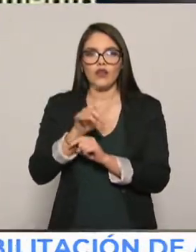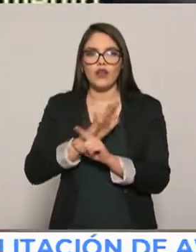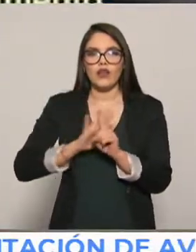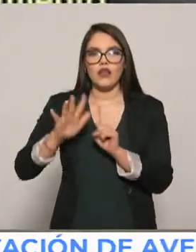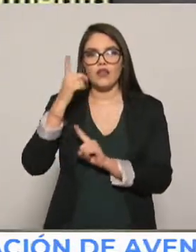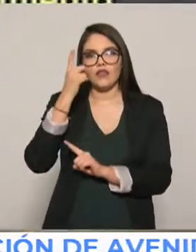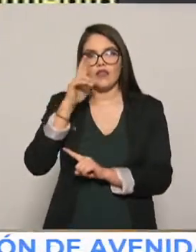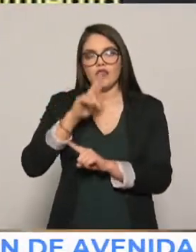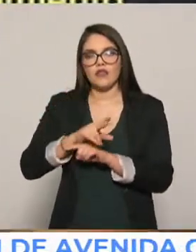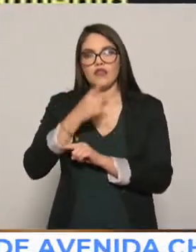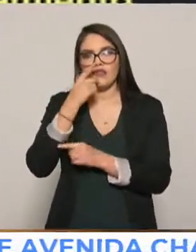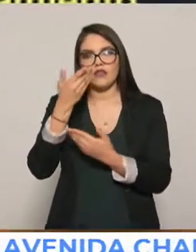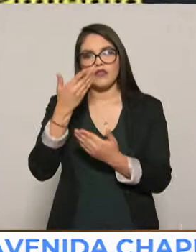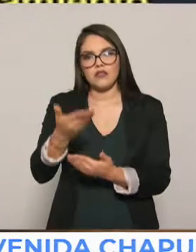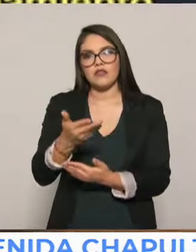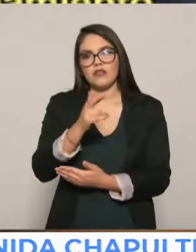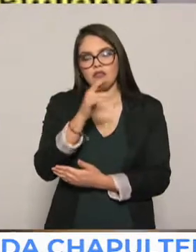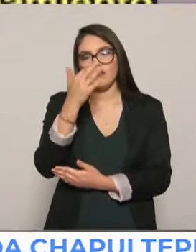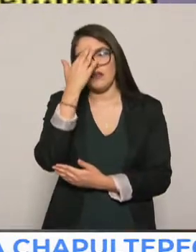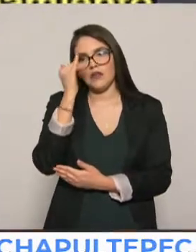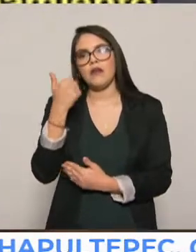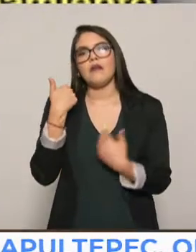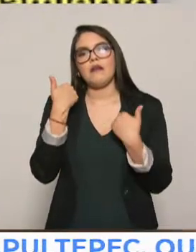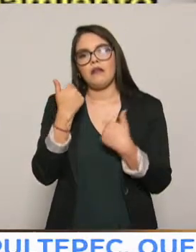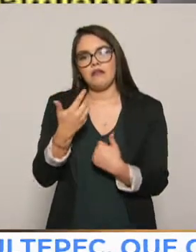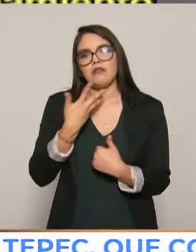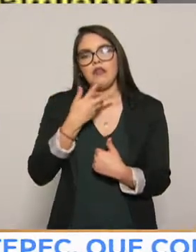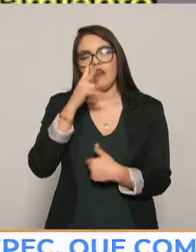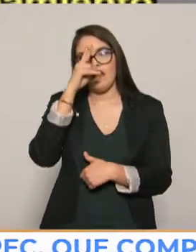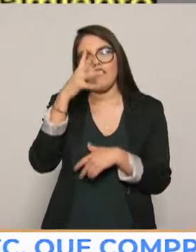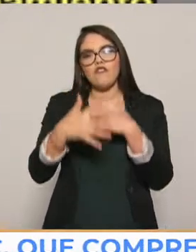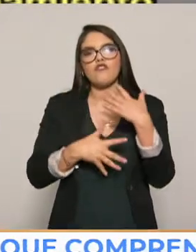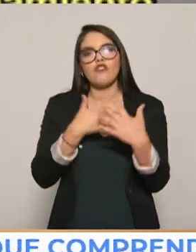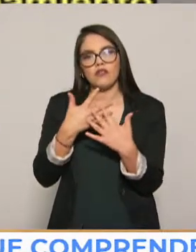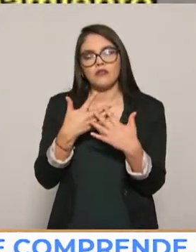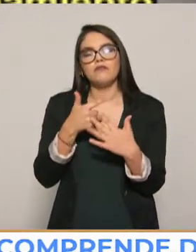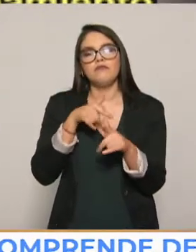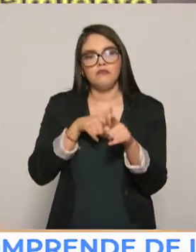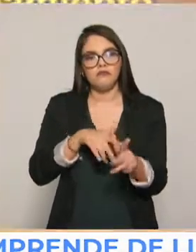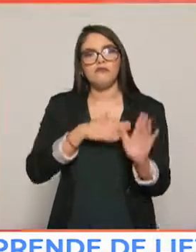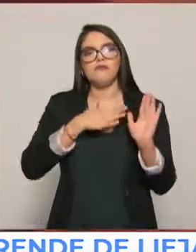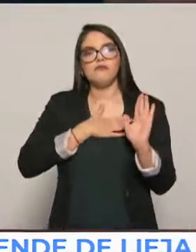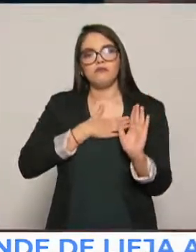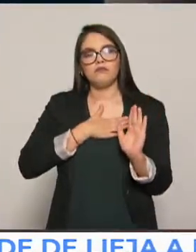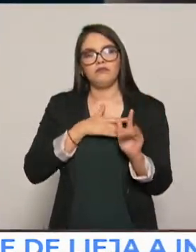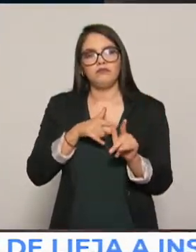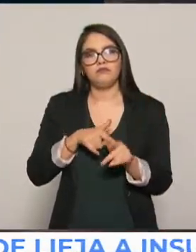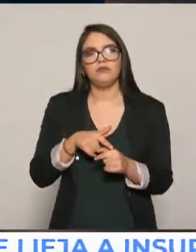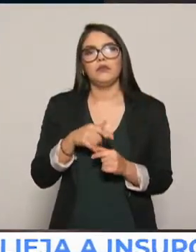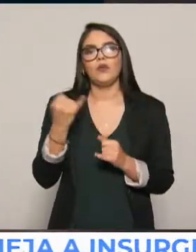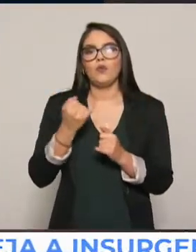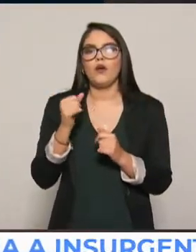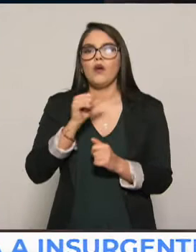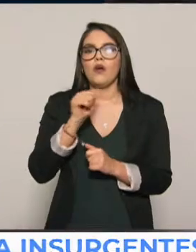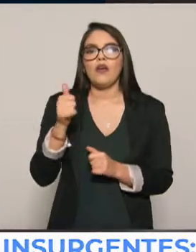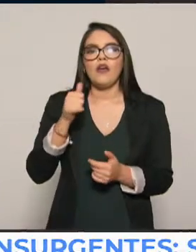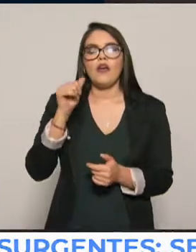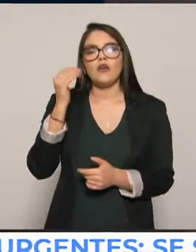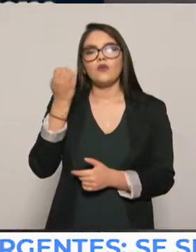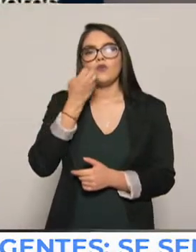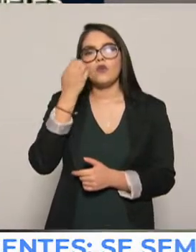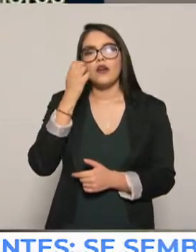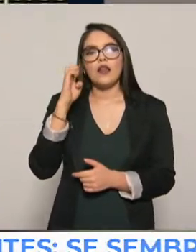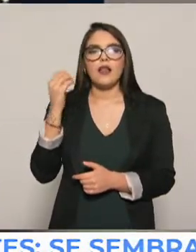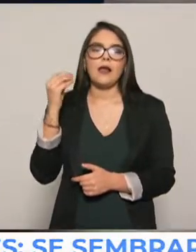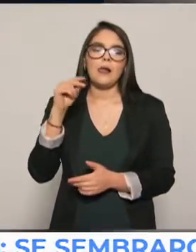Cano reconoció como legítimas las expresiones de violencia de género y se comprometió a atenderlas. También fue entregada a la Facultad de Arquitectura. Ahí,